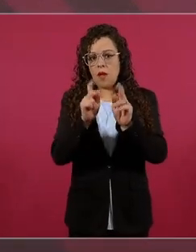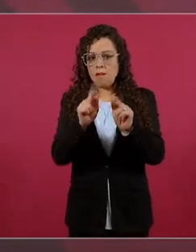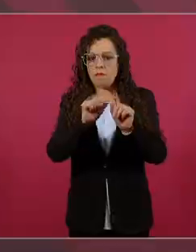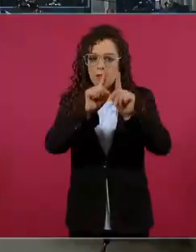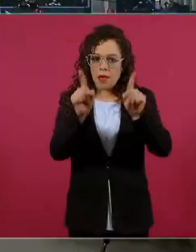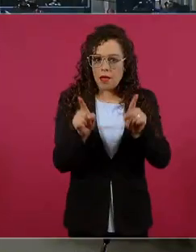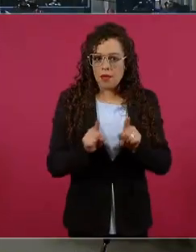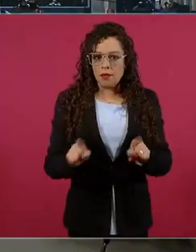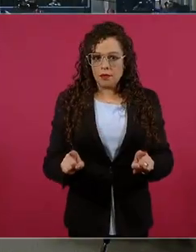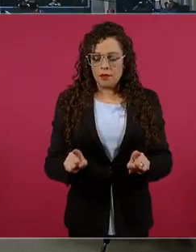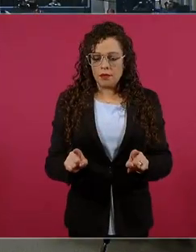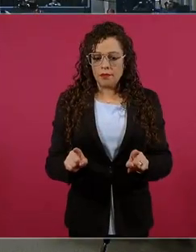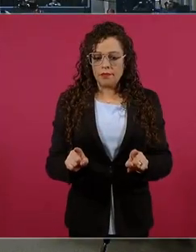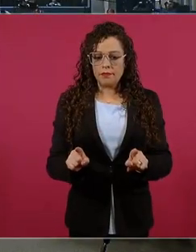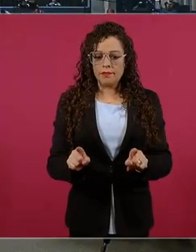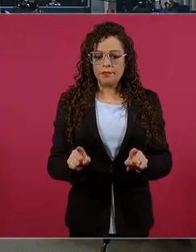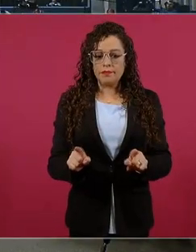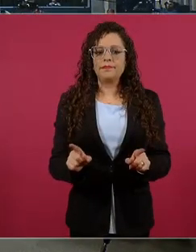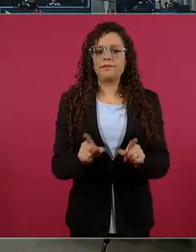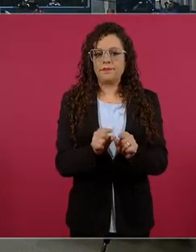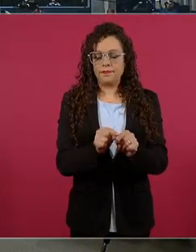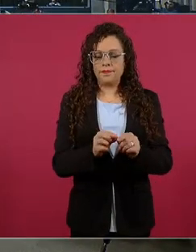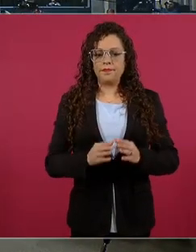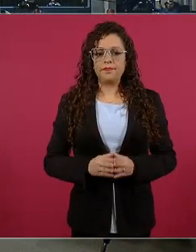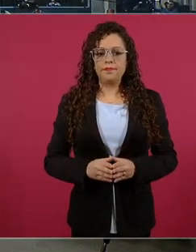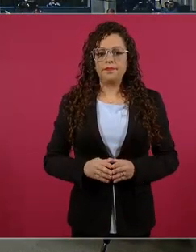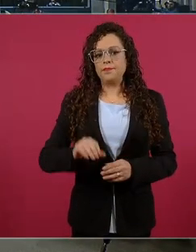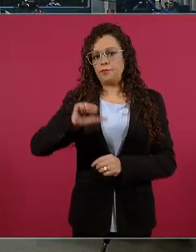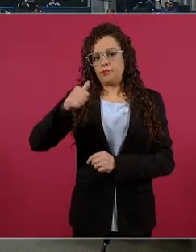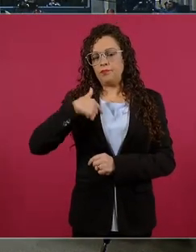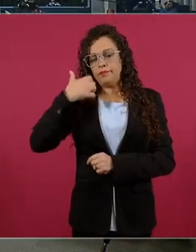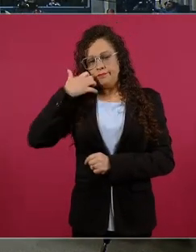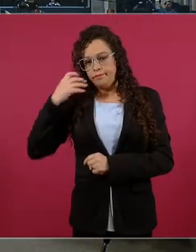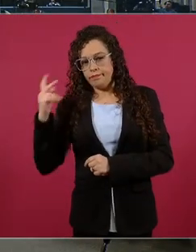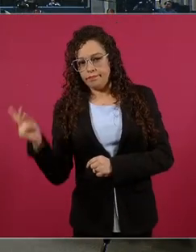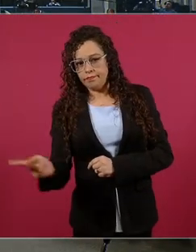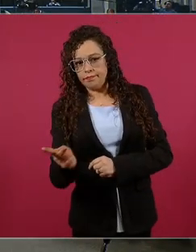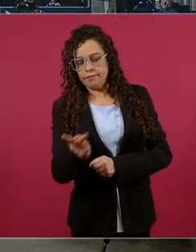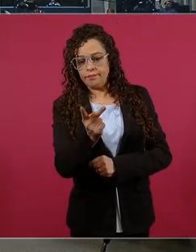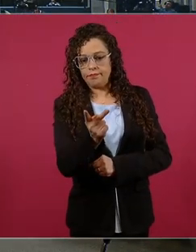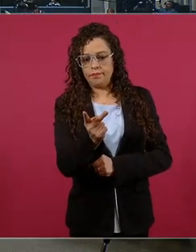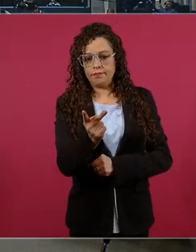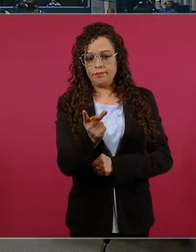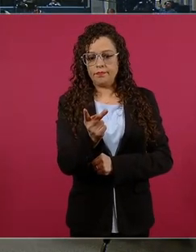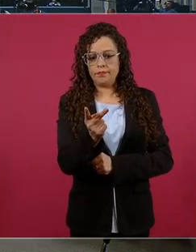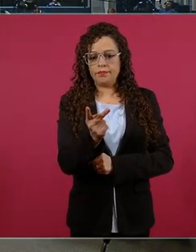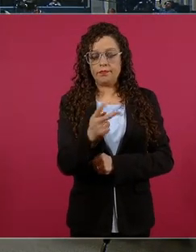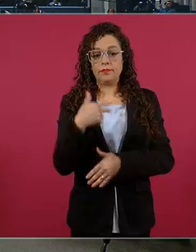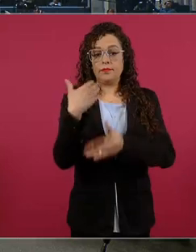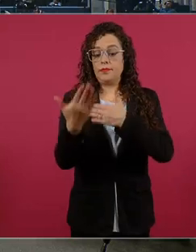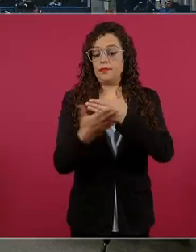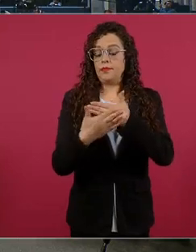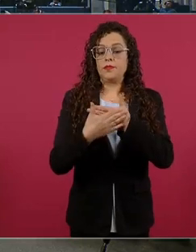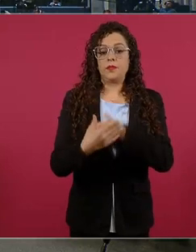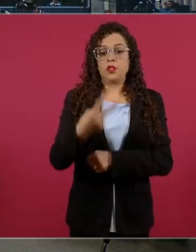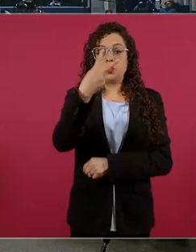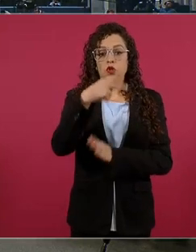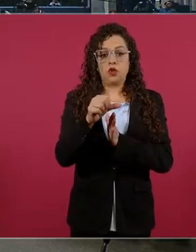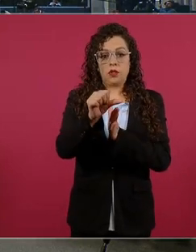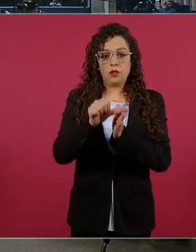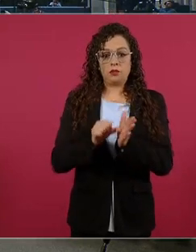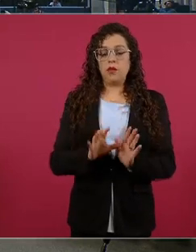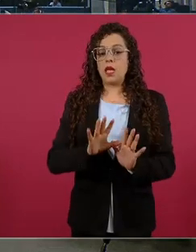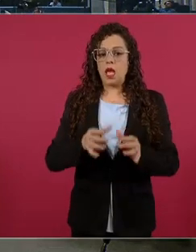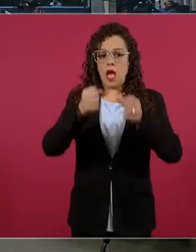Otra pregunta, en dos meses Claudia Sheinbaum Pardo asumirá como presidenta de México,